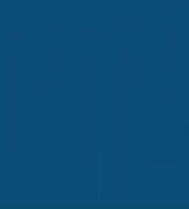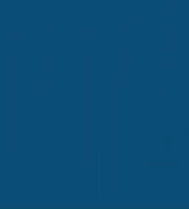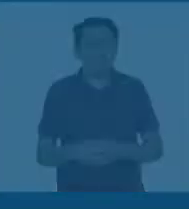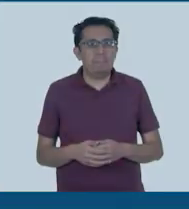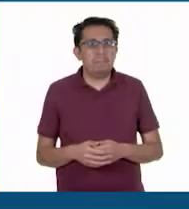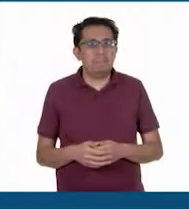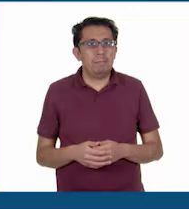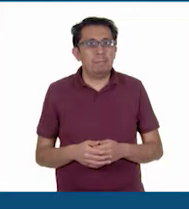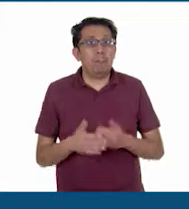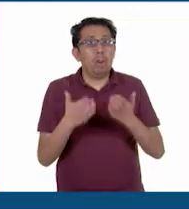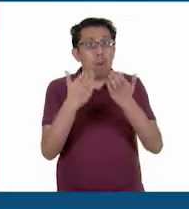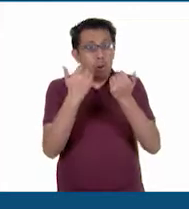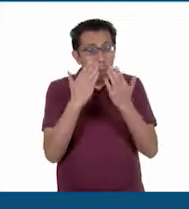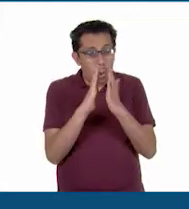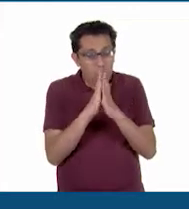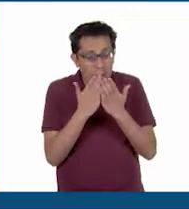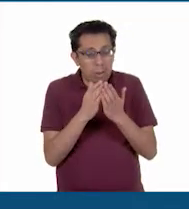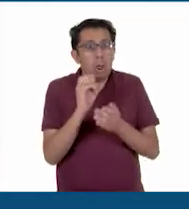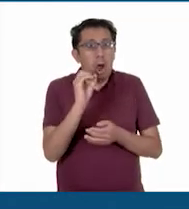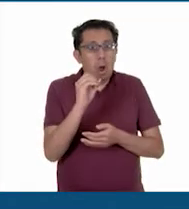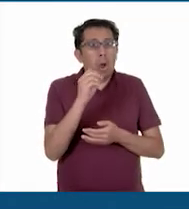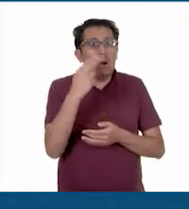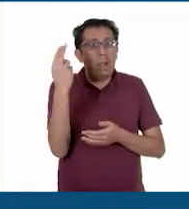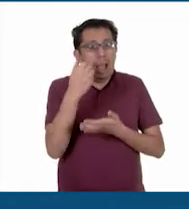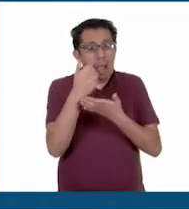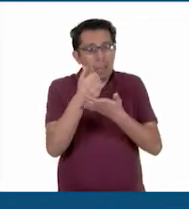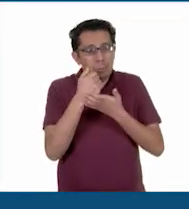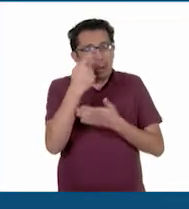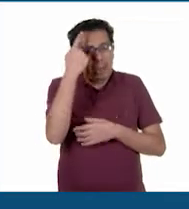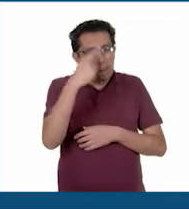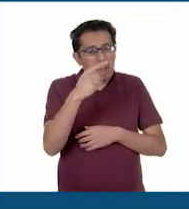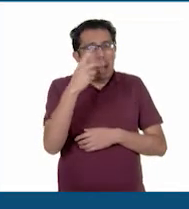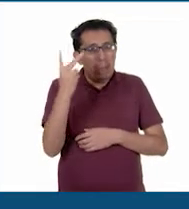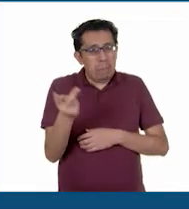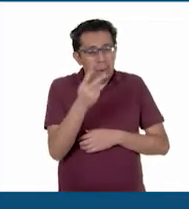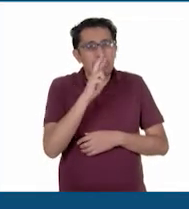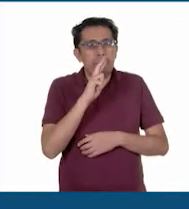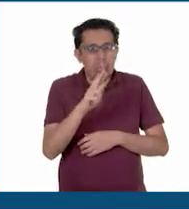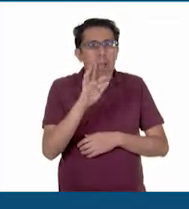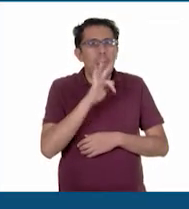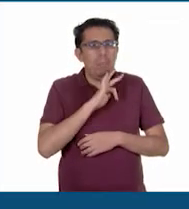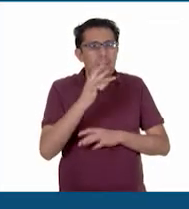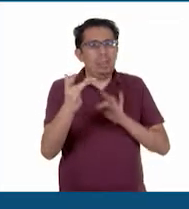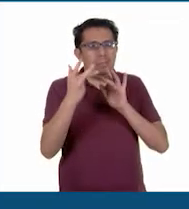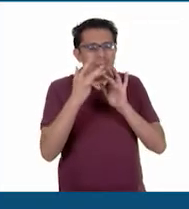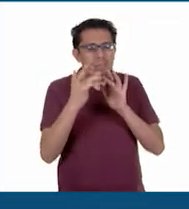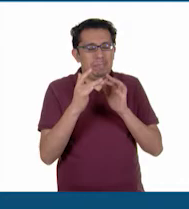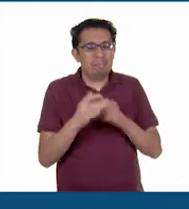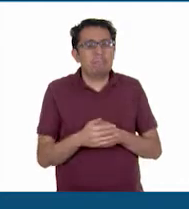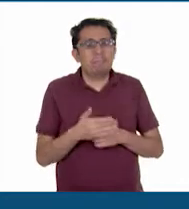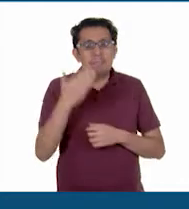Si no tienes el libro de texto o necesitas ayuda para responder las preguntas, contáctanos.